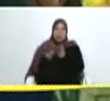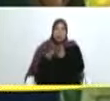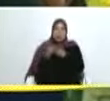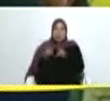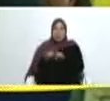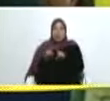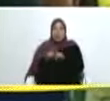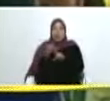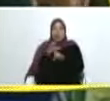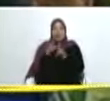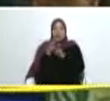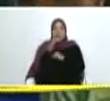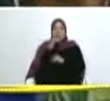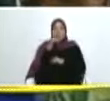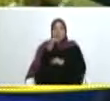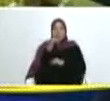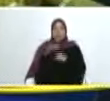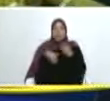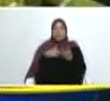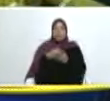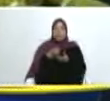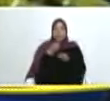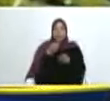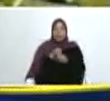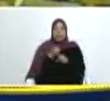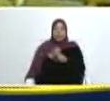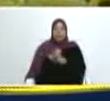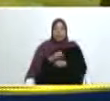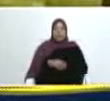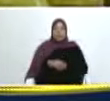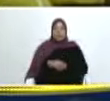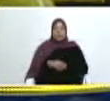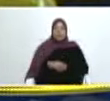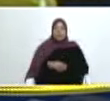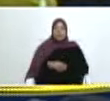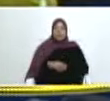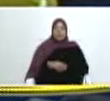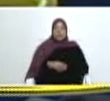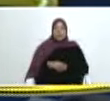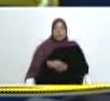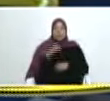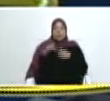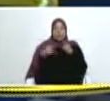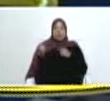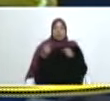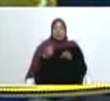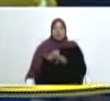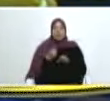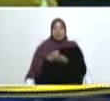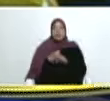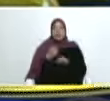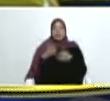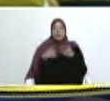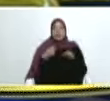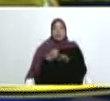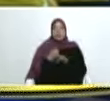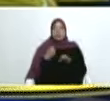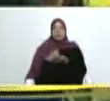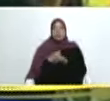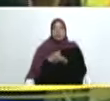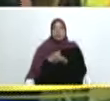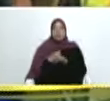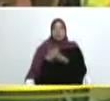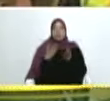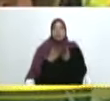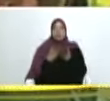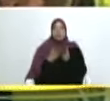fomentando la cultura de usar la bicicleta. Eso nos llevaba a otro debate con el Ministerio de Obras y con todos los ingenieros.